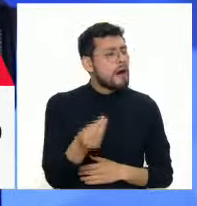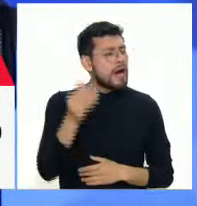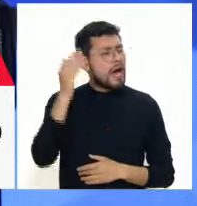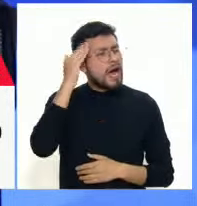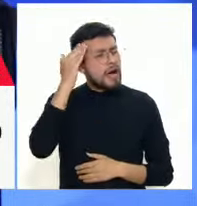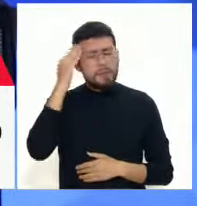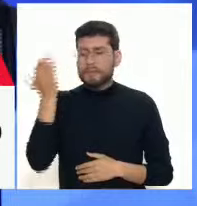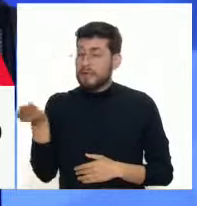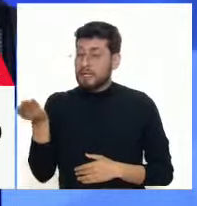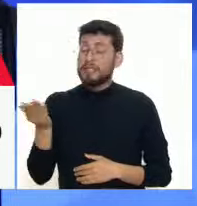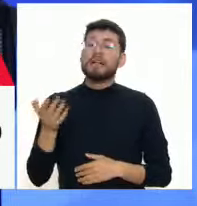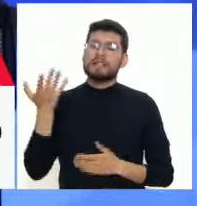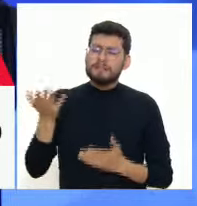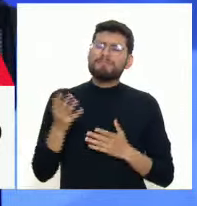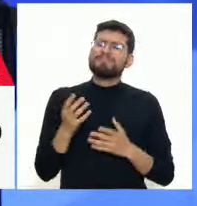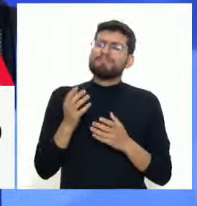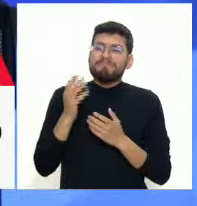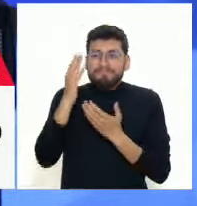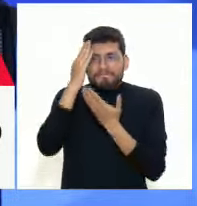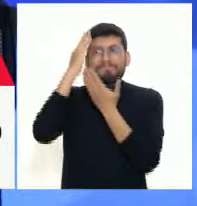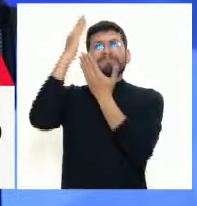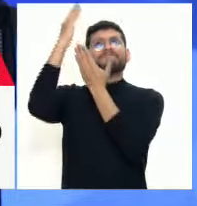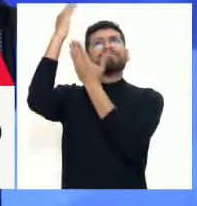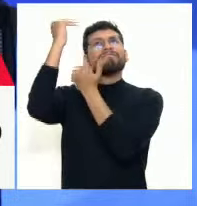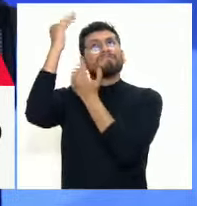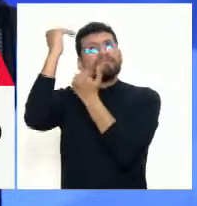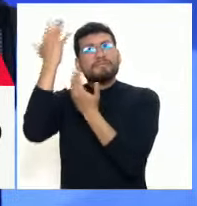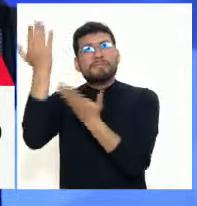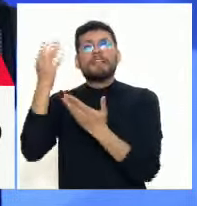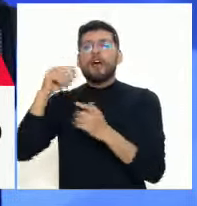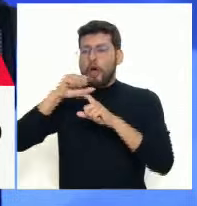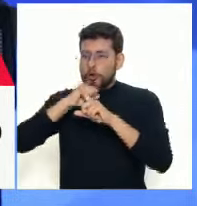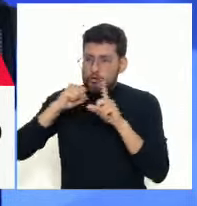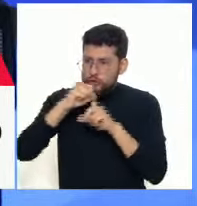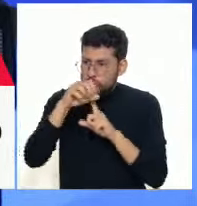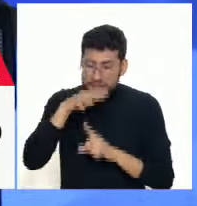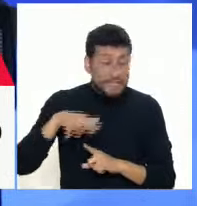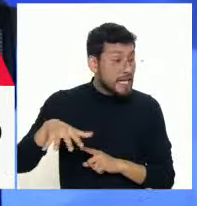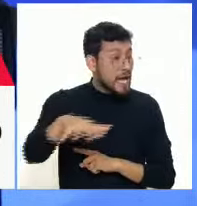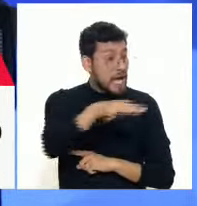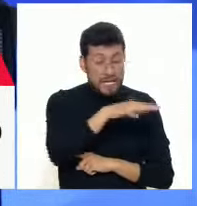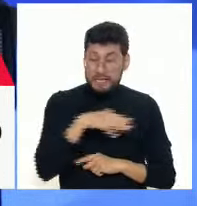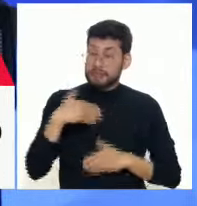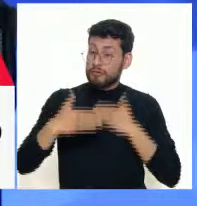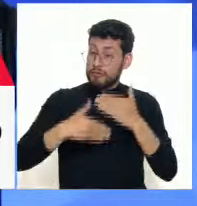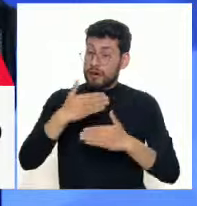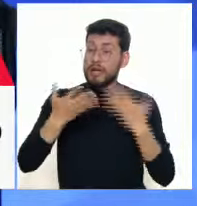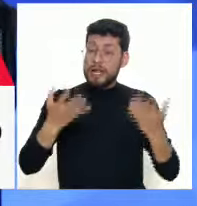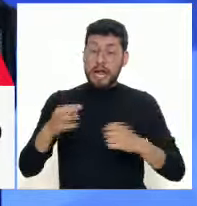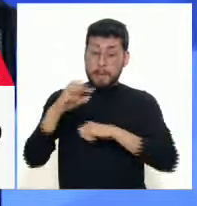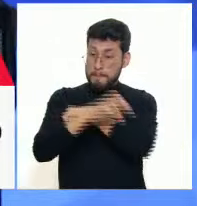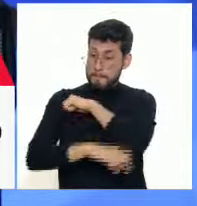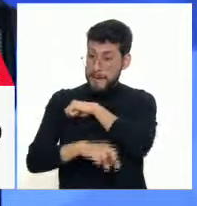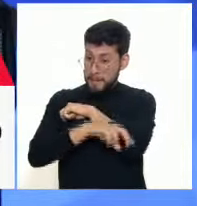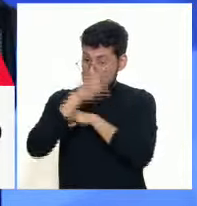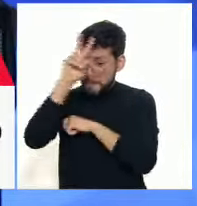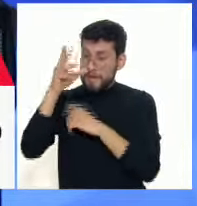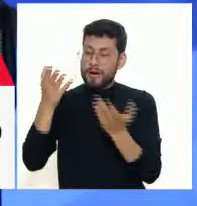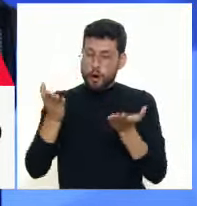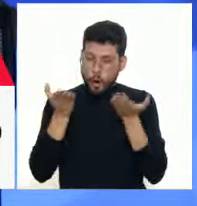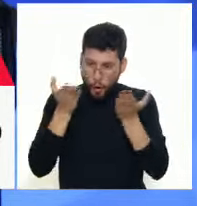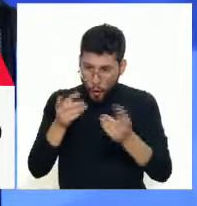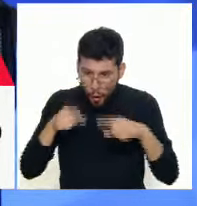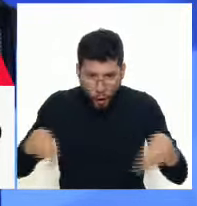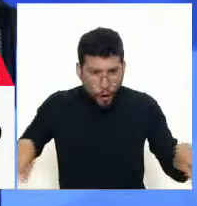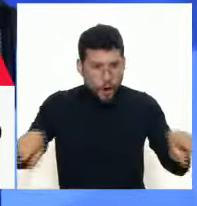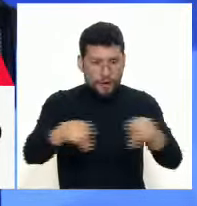sabemos que la esperanza de nuestra sociedad y de nuestra patria está en